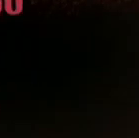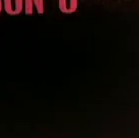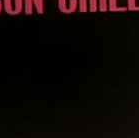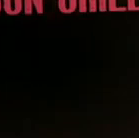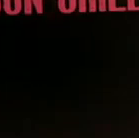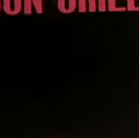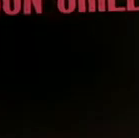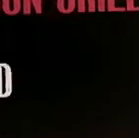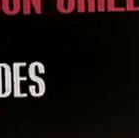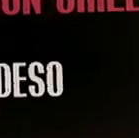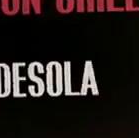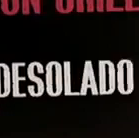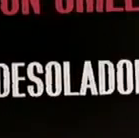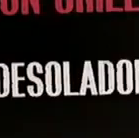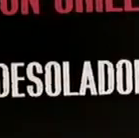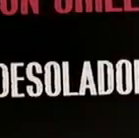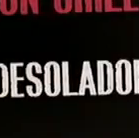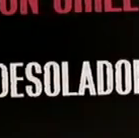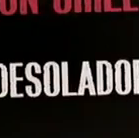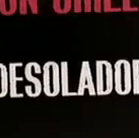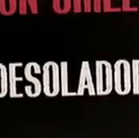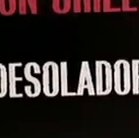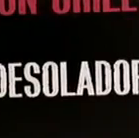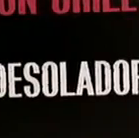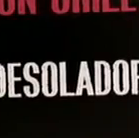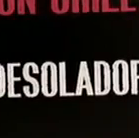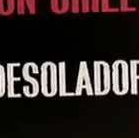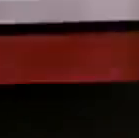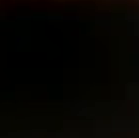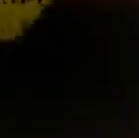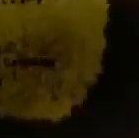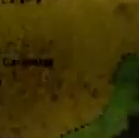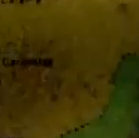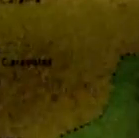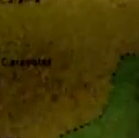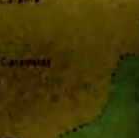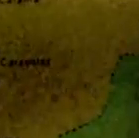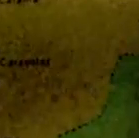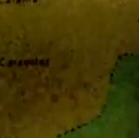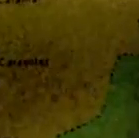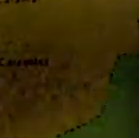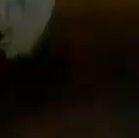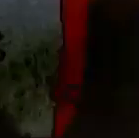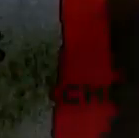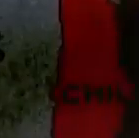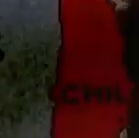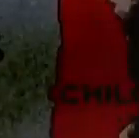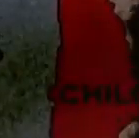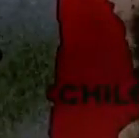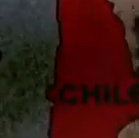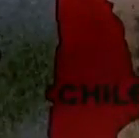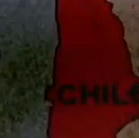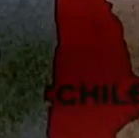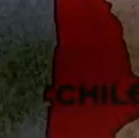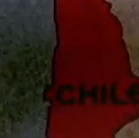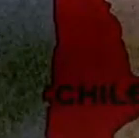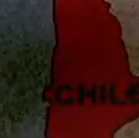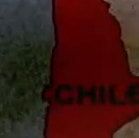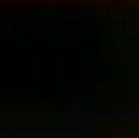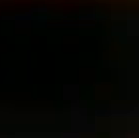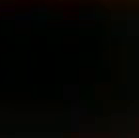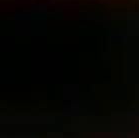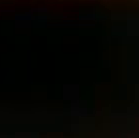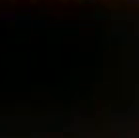Por ejemplo, después de la guerra con Chile, el panorama fue desolador. Nos quedamos con un país con el territorio